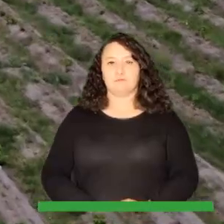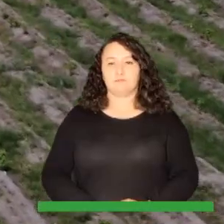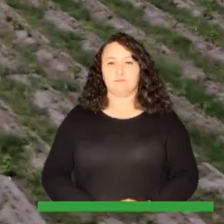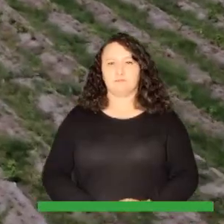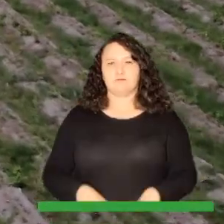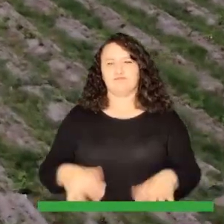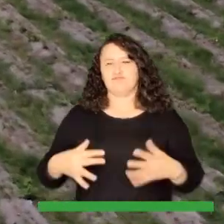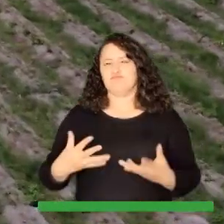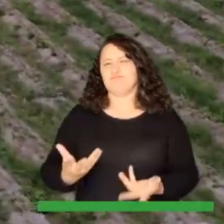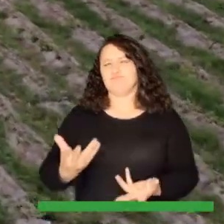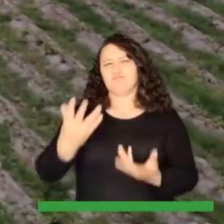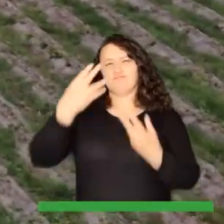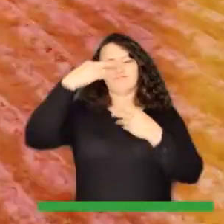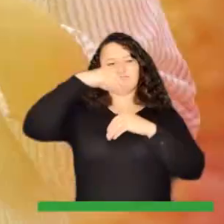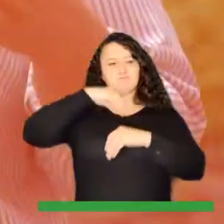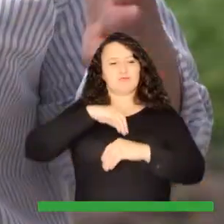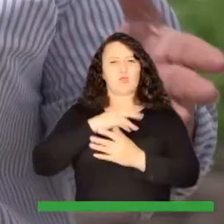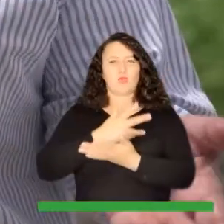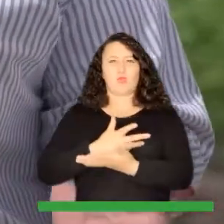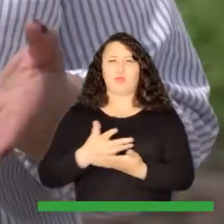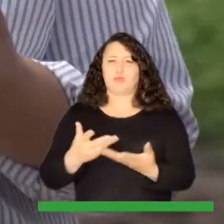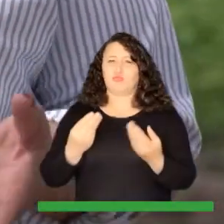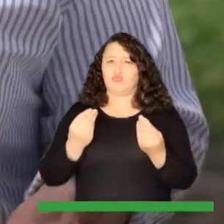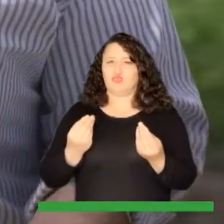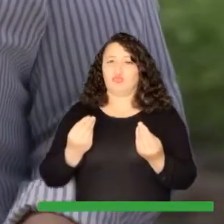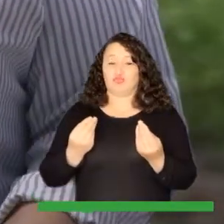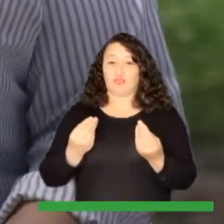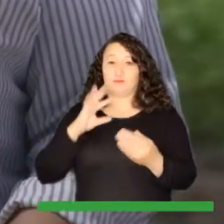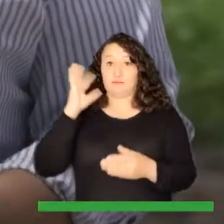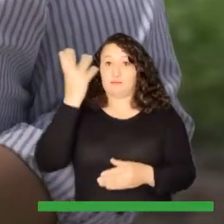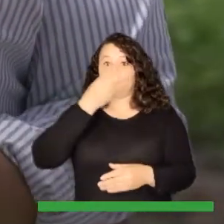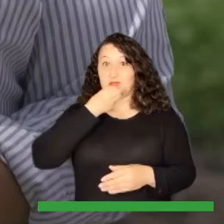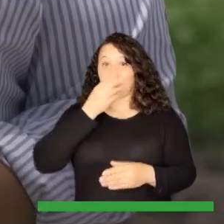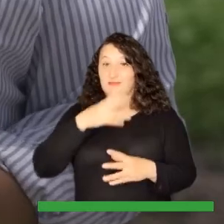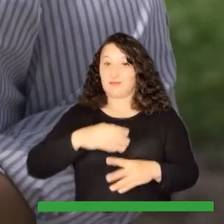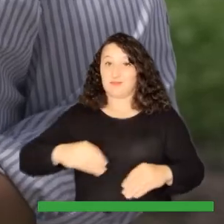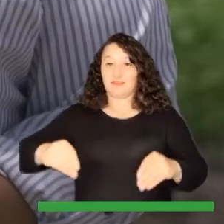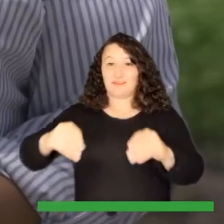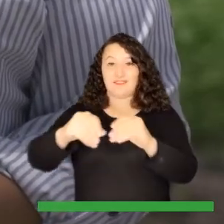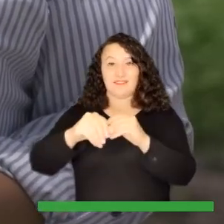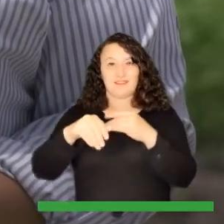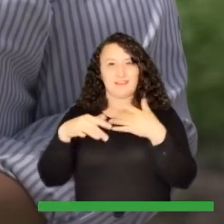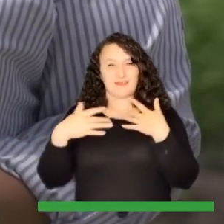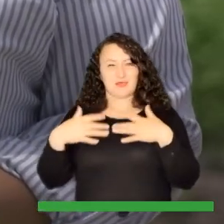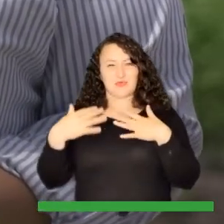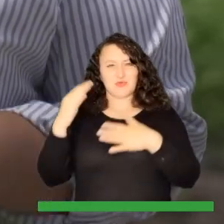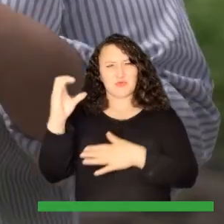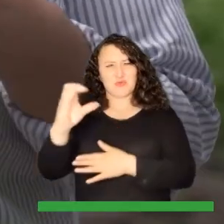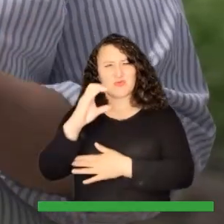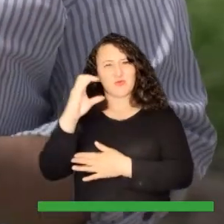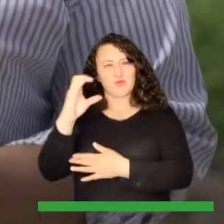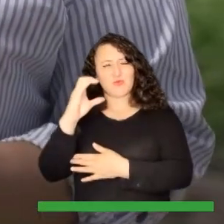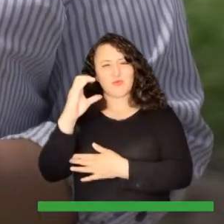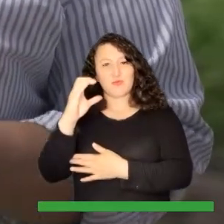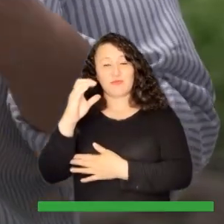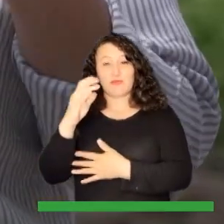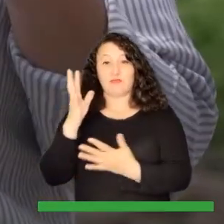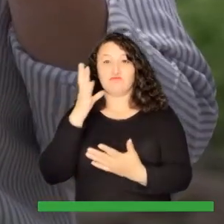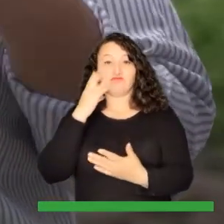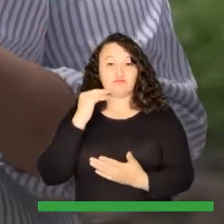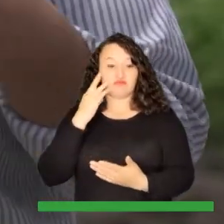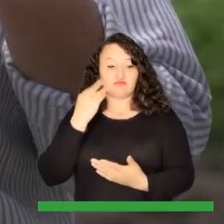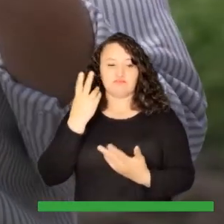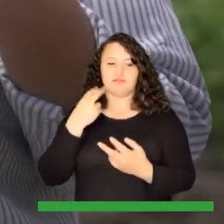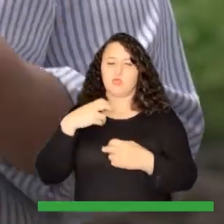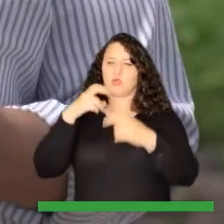Me llevo muchas cosas. Primero, Colombia es una tierra maravillosa. Me llevo la experiencia, me llevo